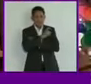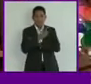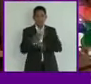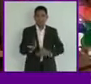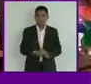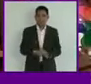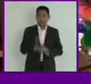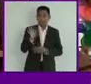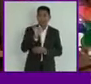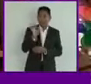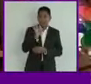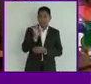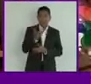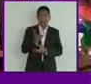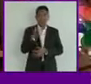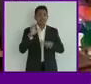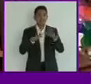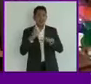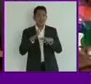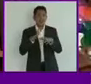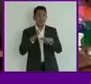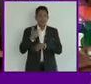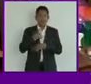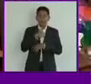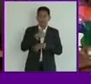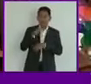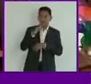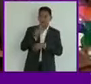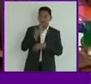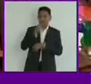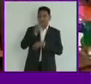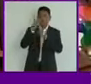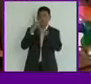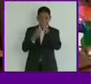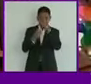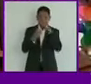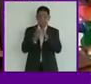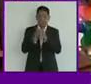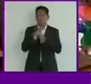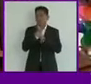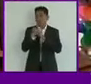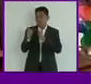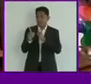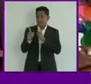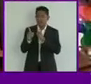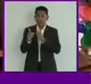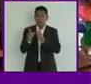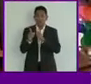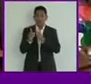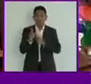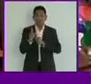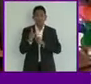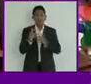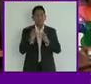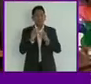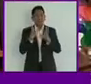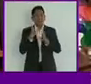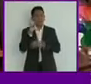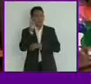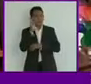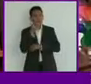discusión o no coincidentes, porque, insisto, cada palabra que yo les he dicho, que ustedes amablemente se han prestado a escuchar, desde luego que